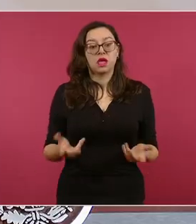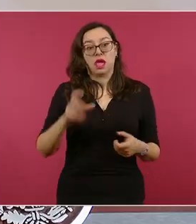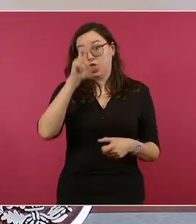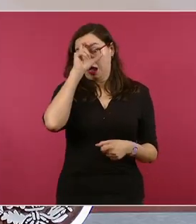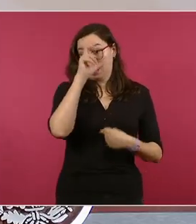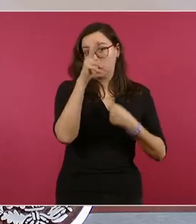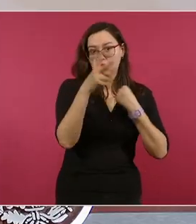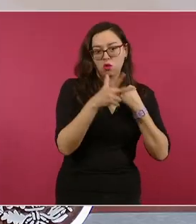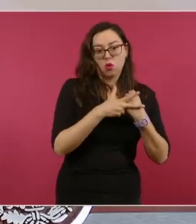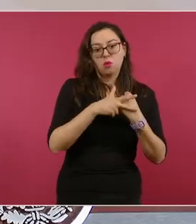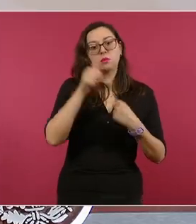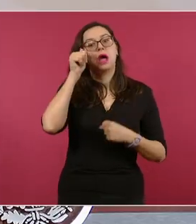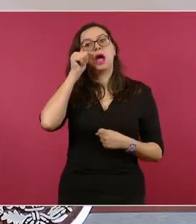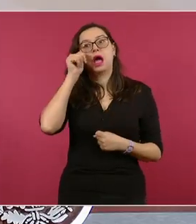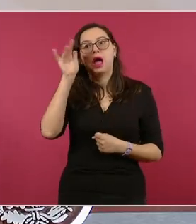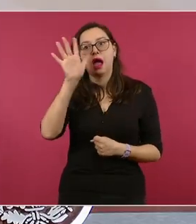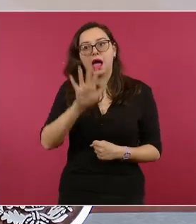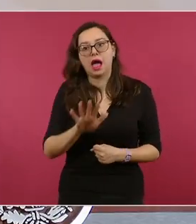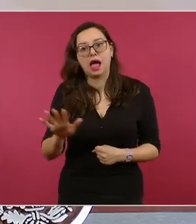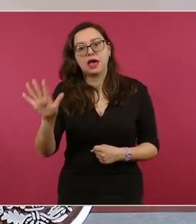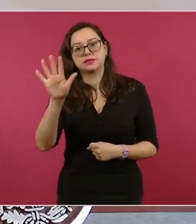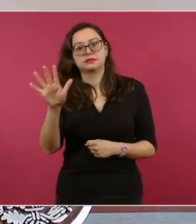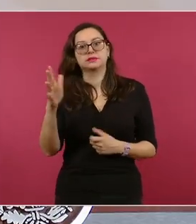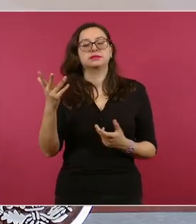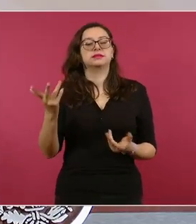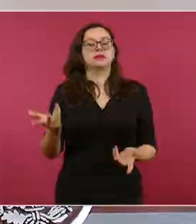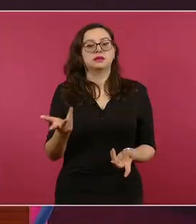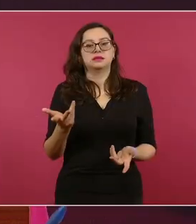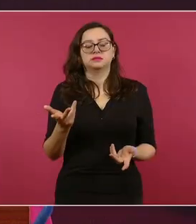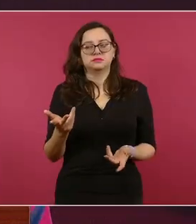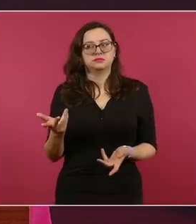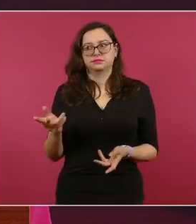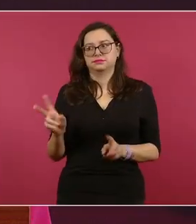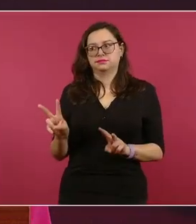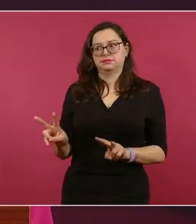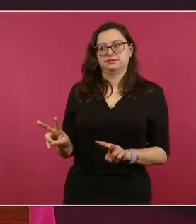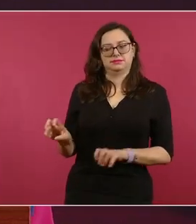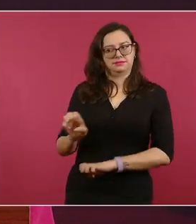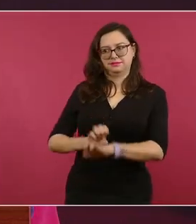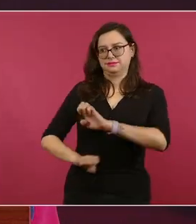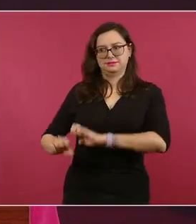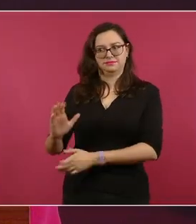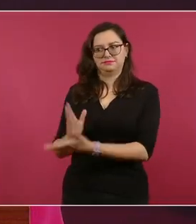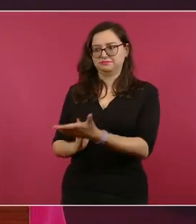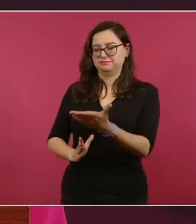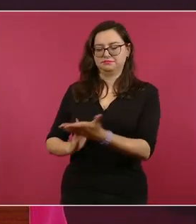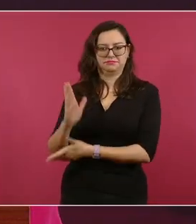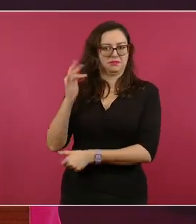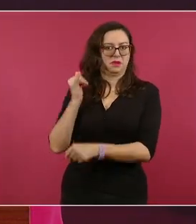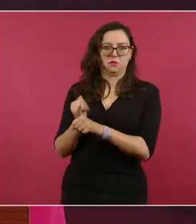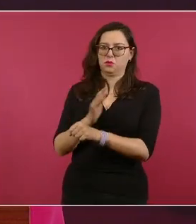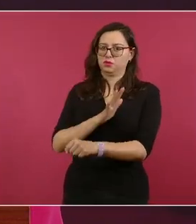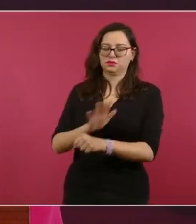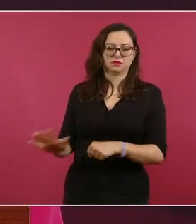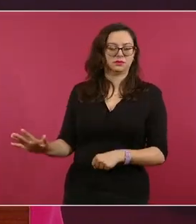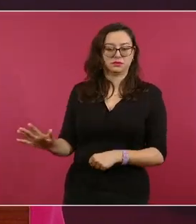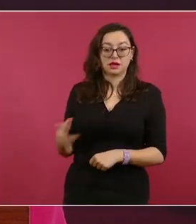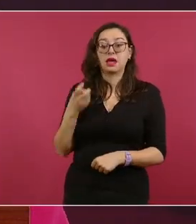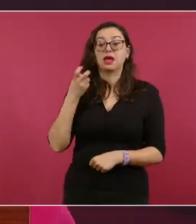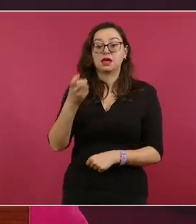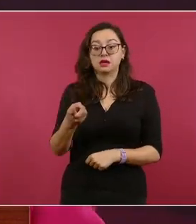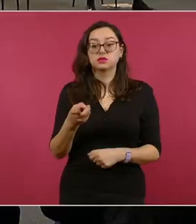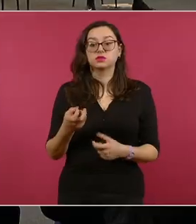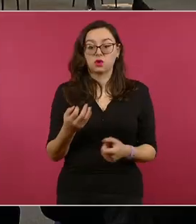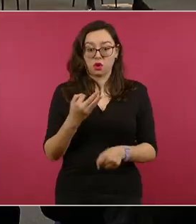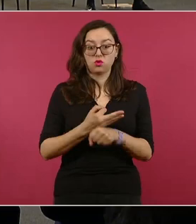Entonces, esto es una… Es un evento tan grave y tan importante para todos los países, para la convivencia